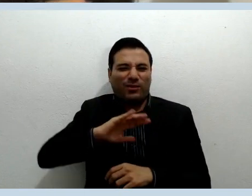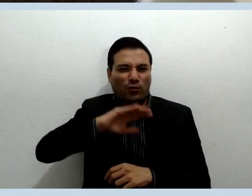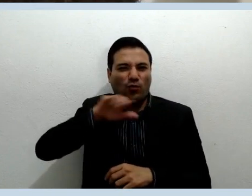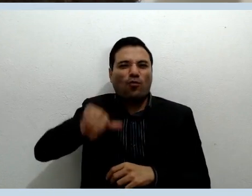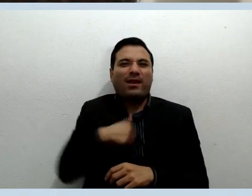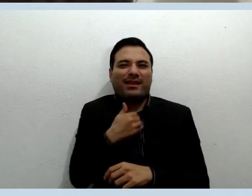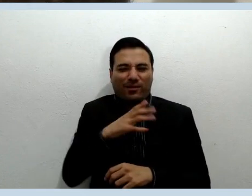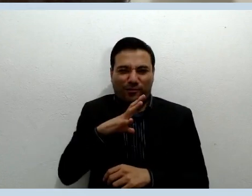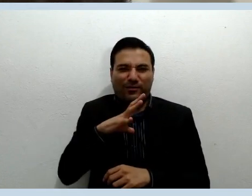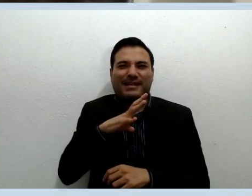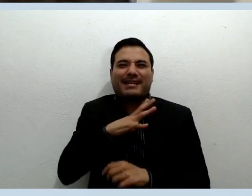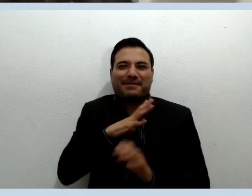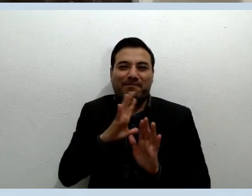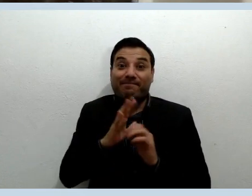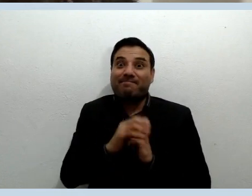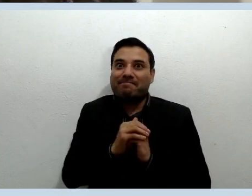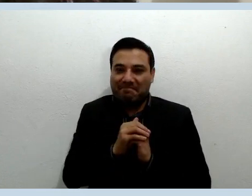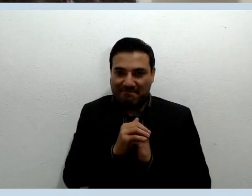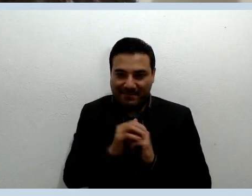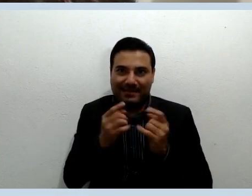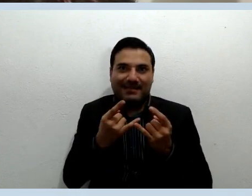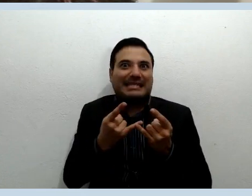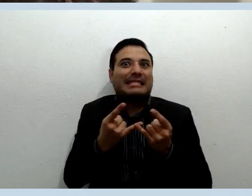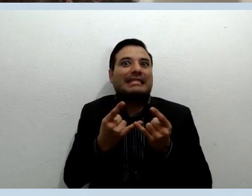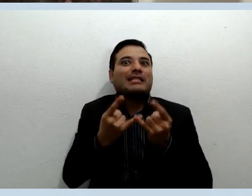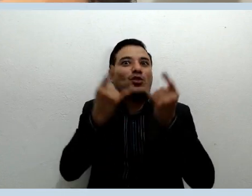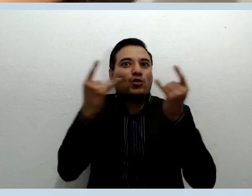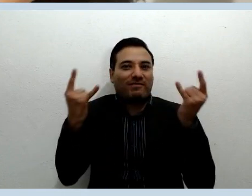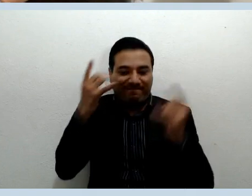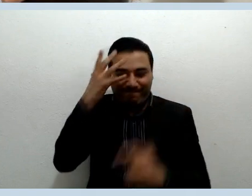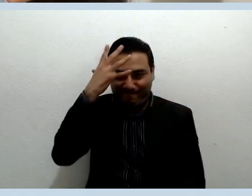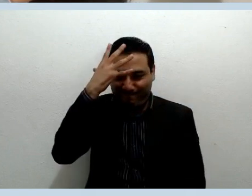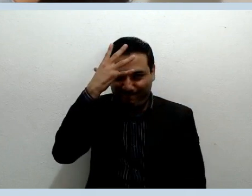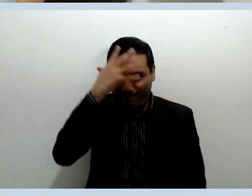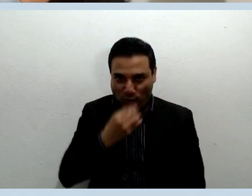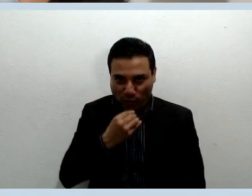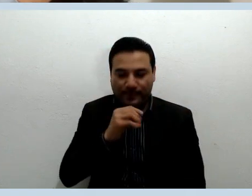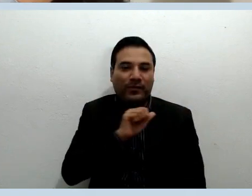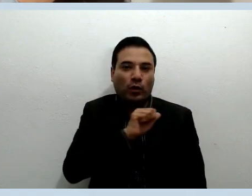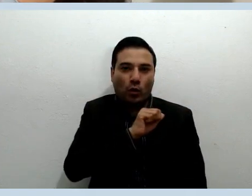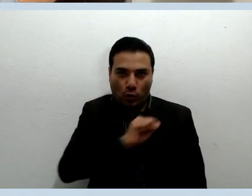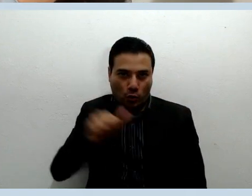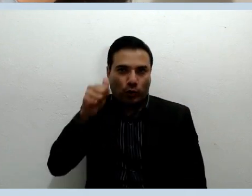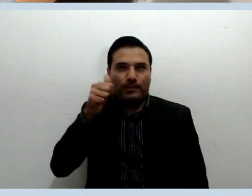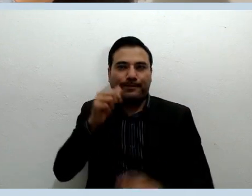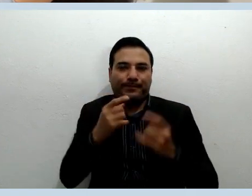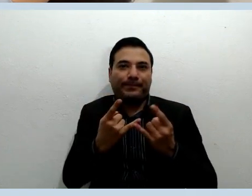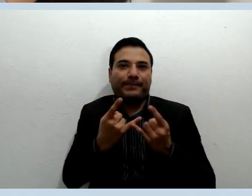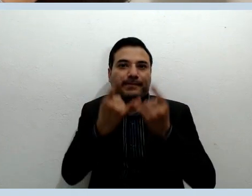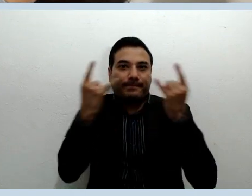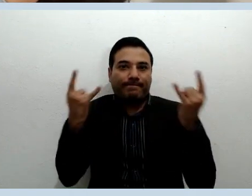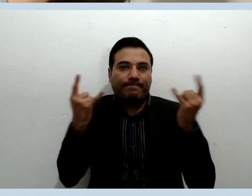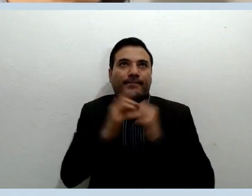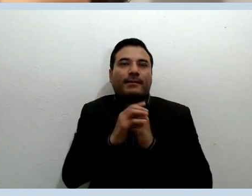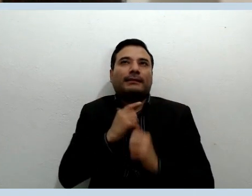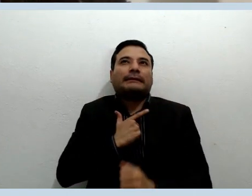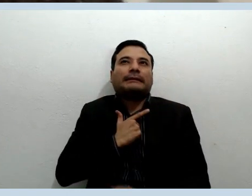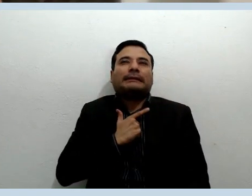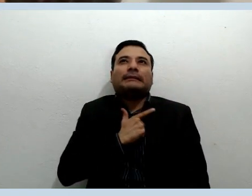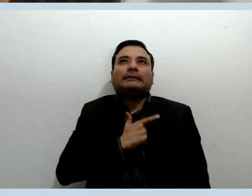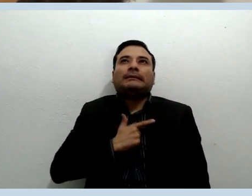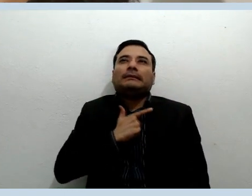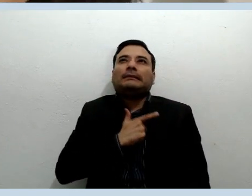ese momento es icónico eh otro momento que yo pondría para traer a